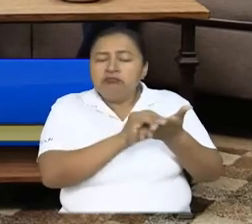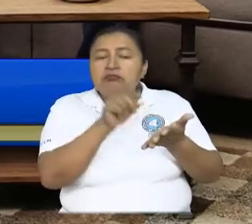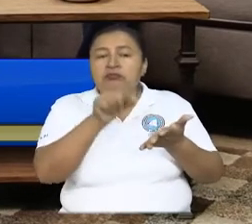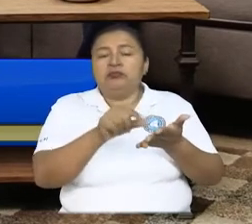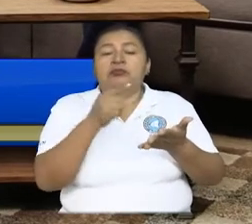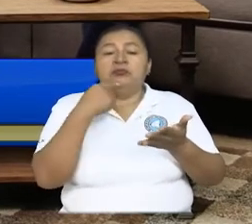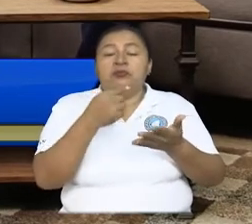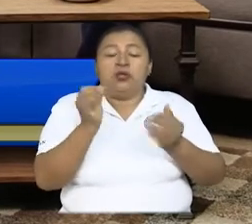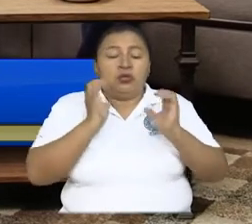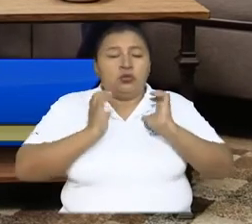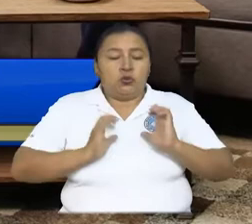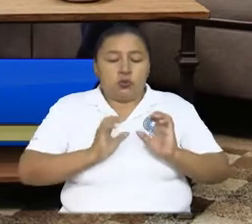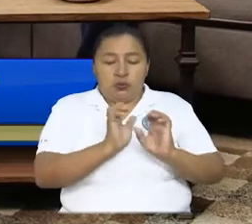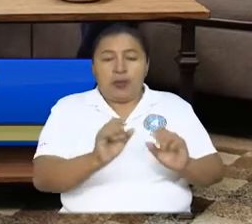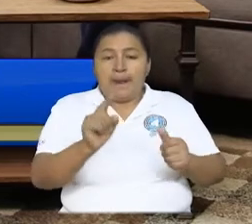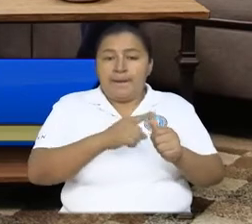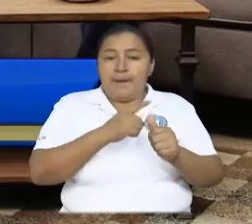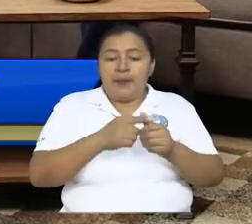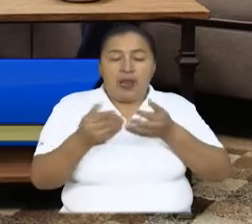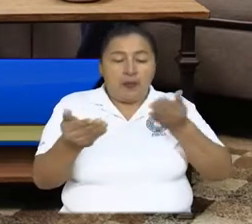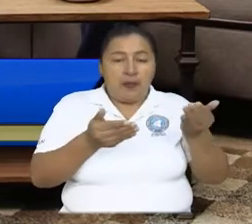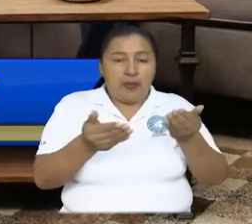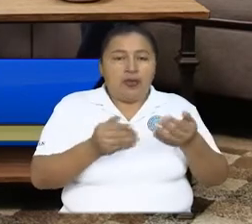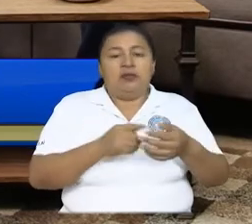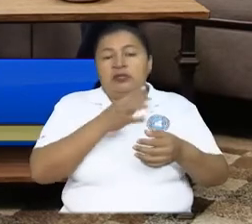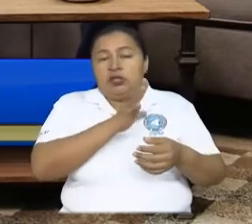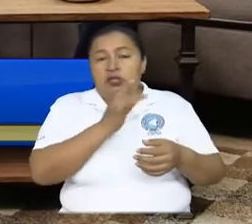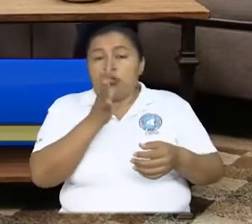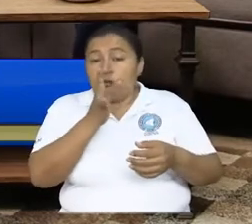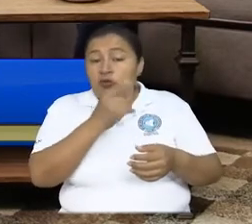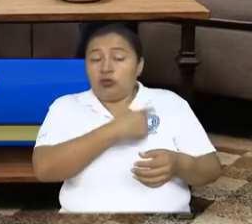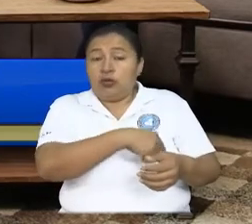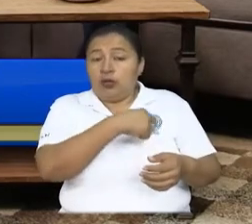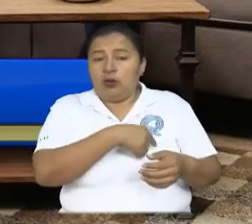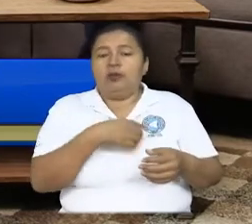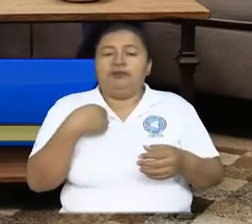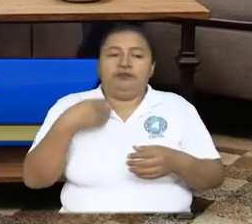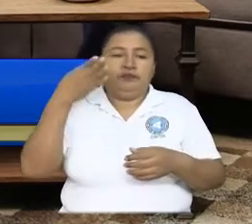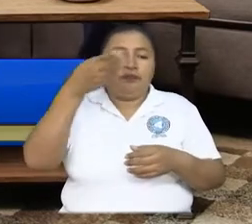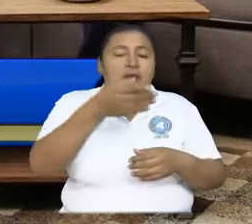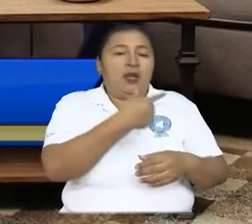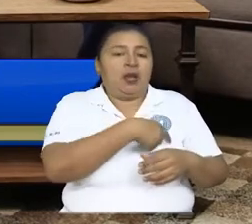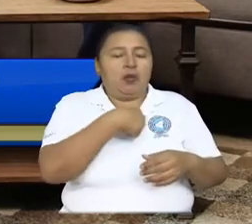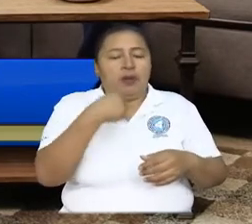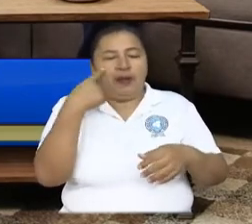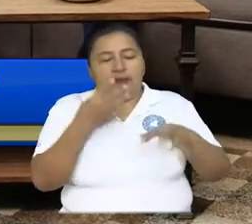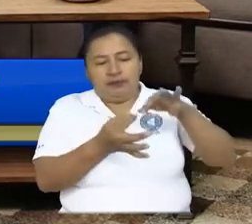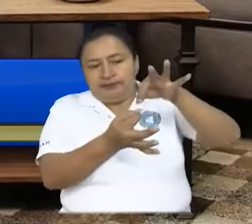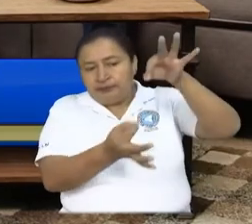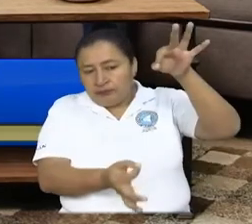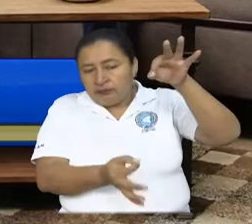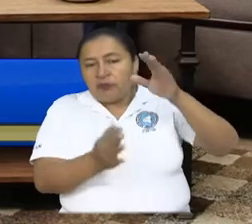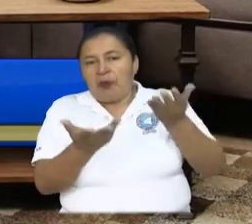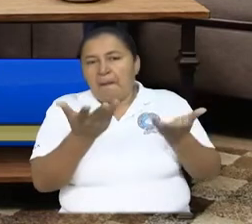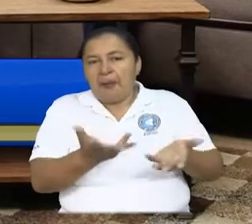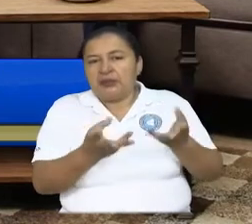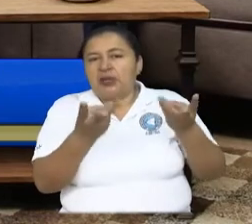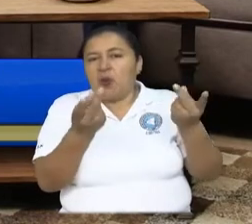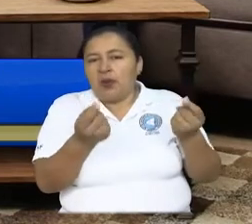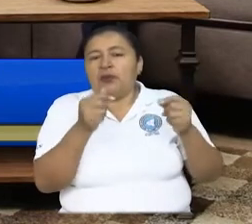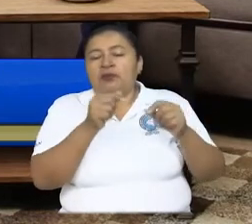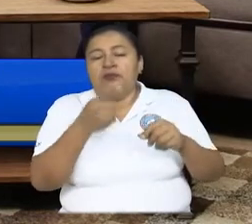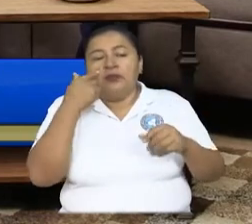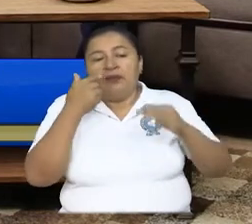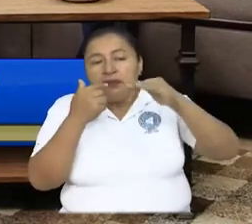infancia y en niños escolares es decir vamos a ir a la escuela asegurar precisamente ese censo nutricional que para